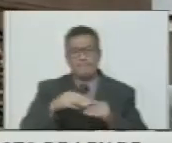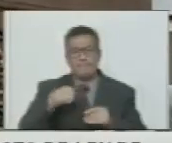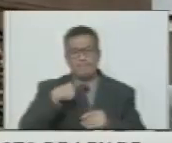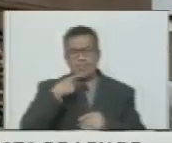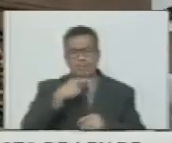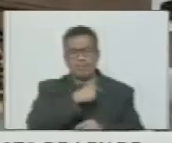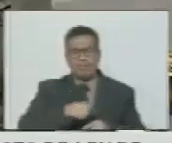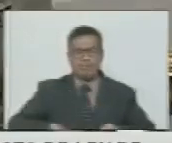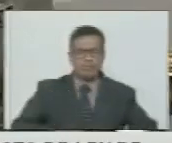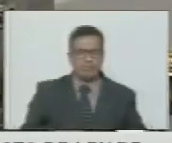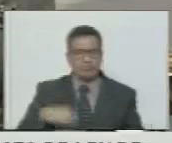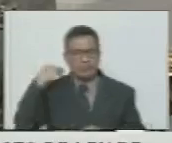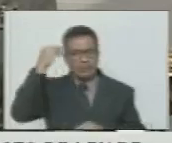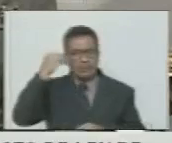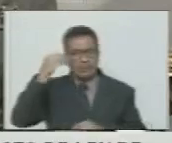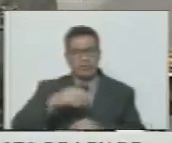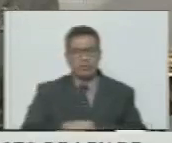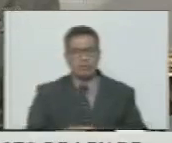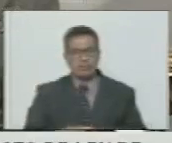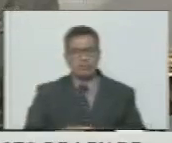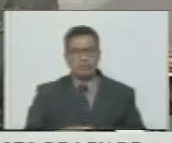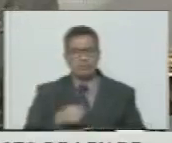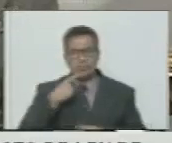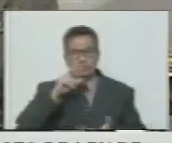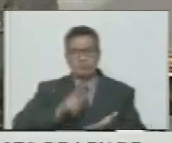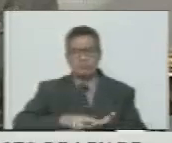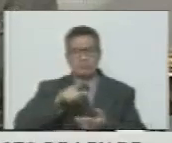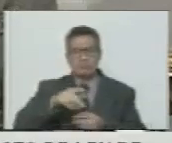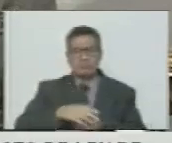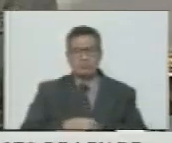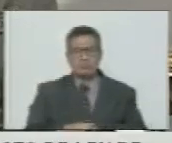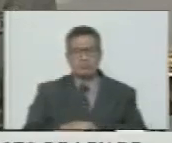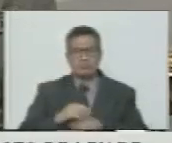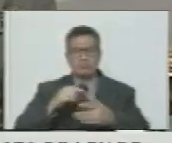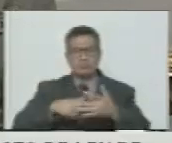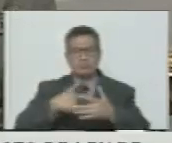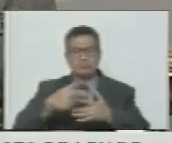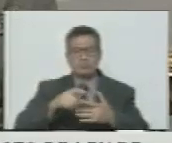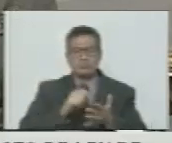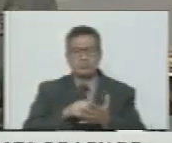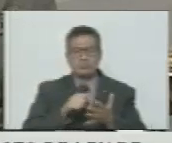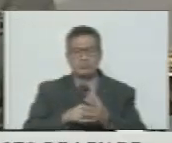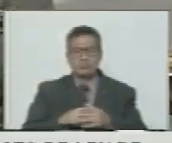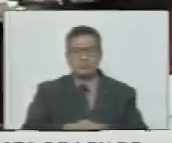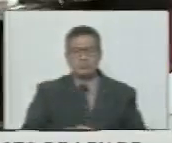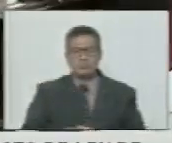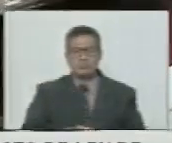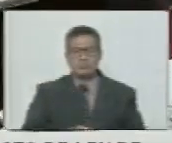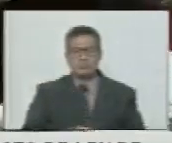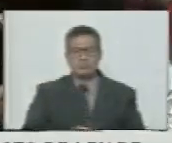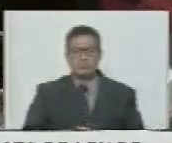mínimos. Es todo, señor presidente. En consideración, queda aprobado. Siguiente.